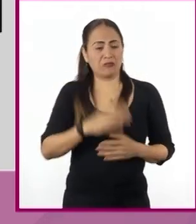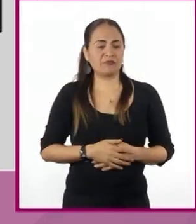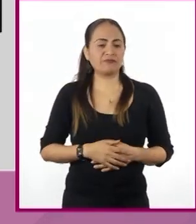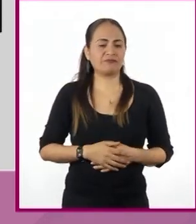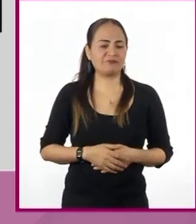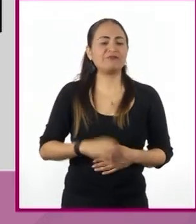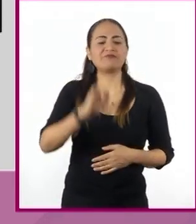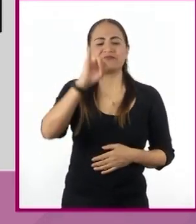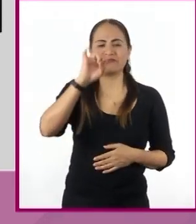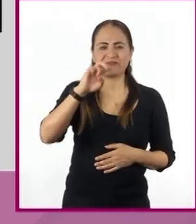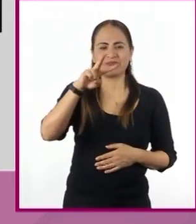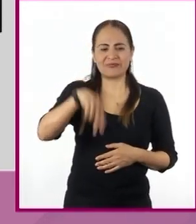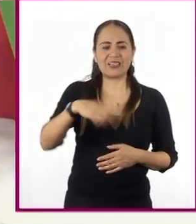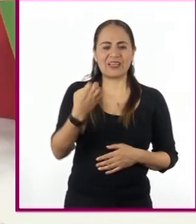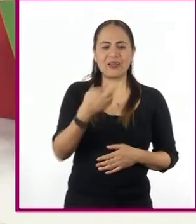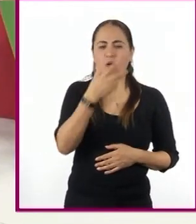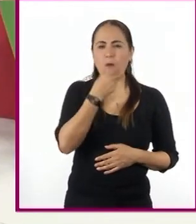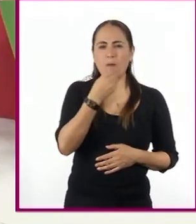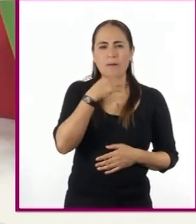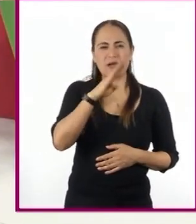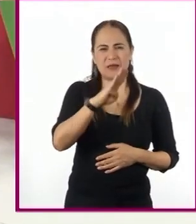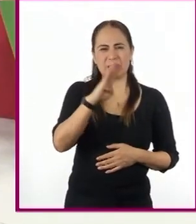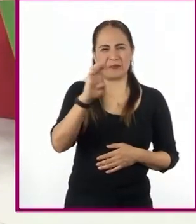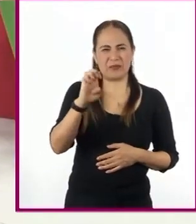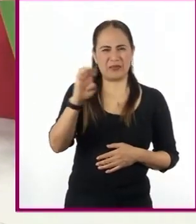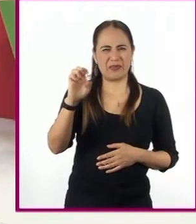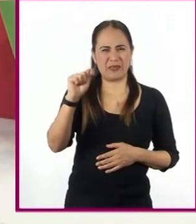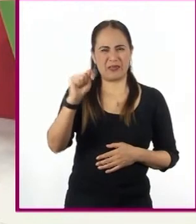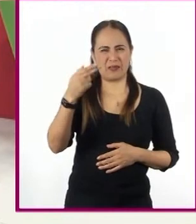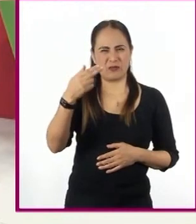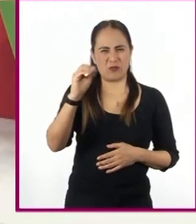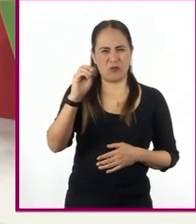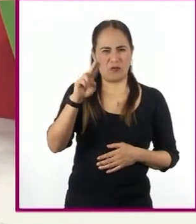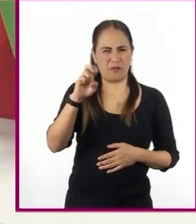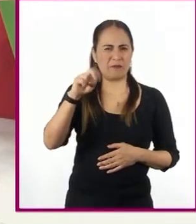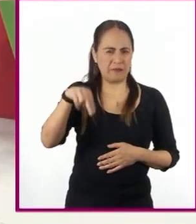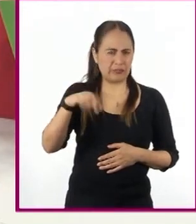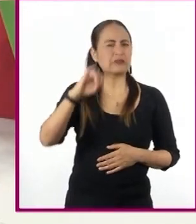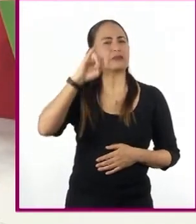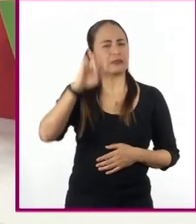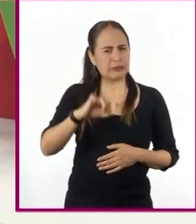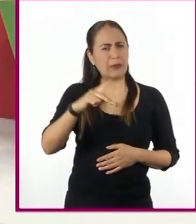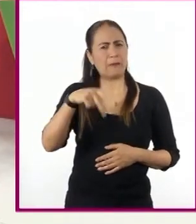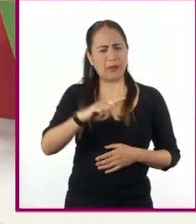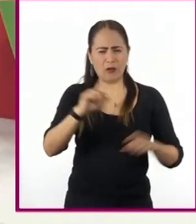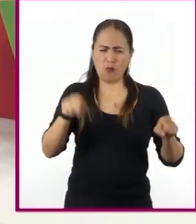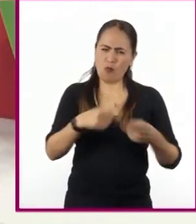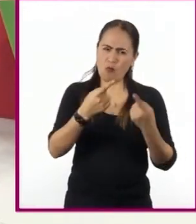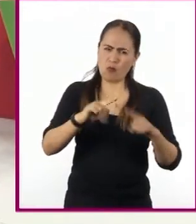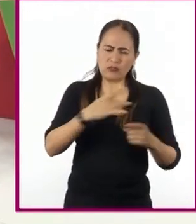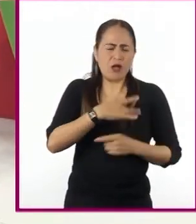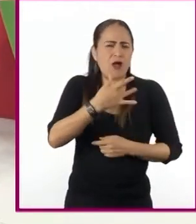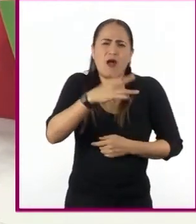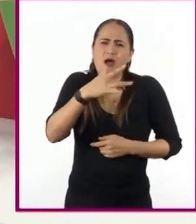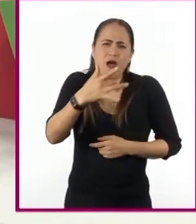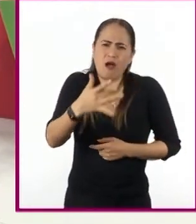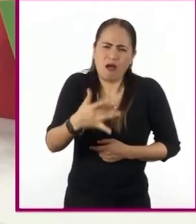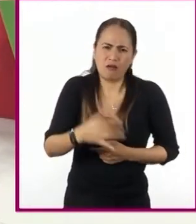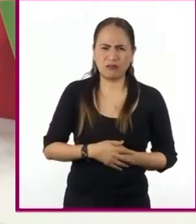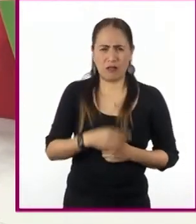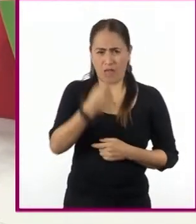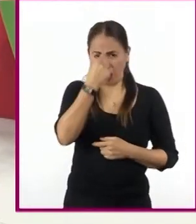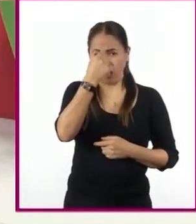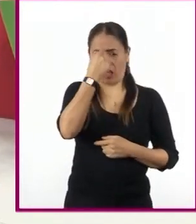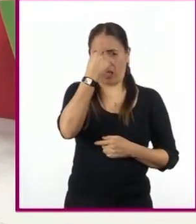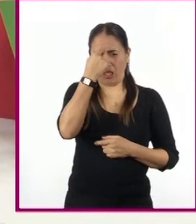el autor de la sinfonía fue Beethoven, pero cuando decimos compositor romántico no nos referimos a que fuera un enamorado, sino